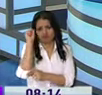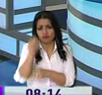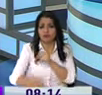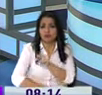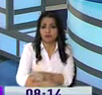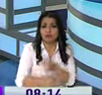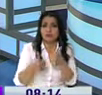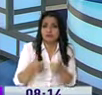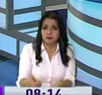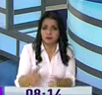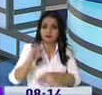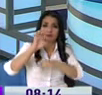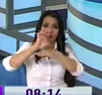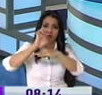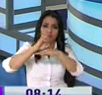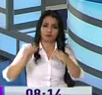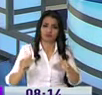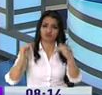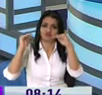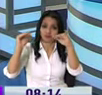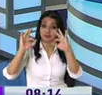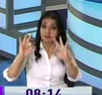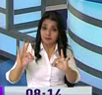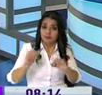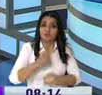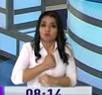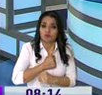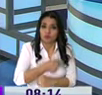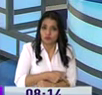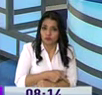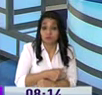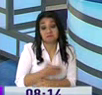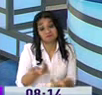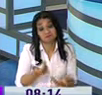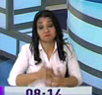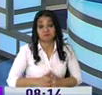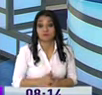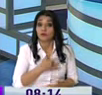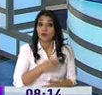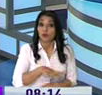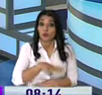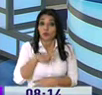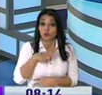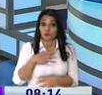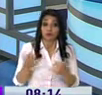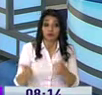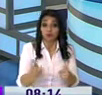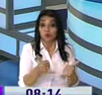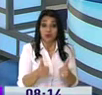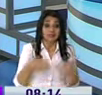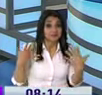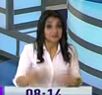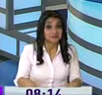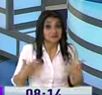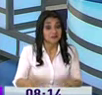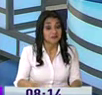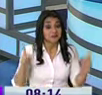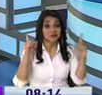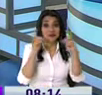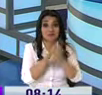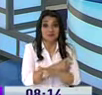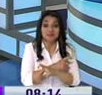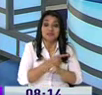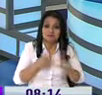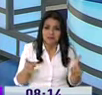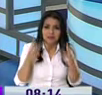el Ecuador. Se juega por nosotros, así que tendremos un partido a finish. Va a ser un partidazo, por favor, no